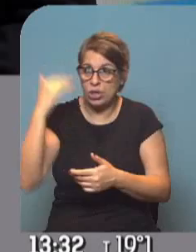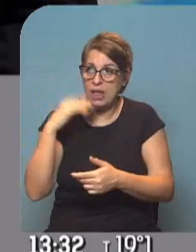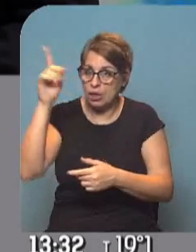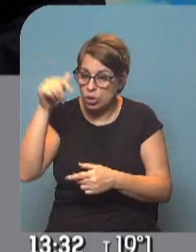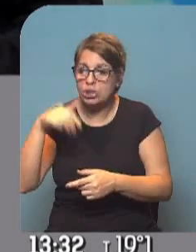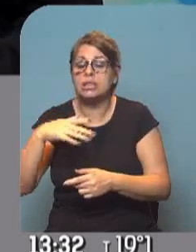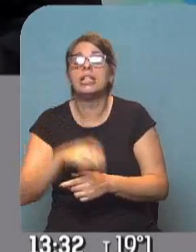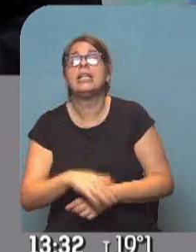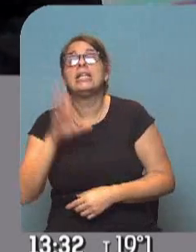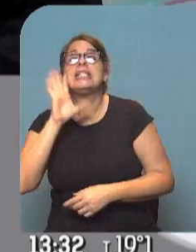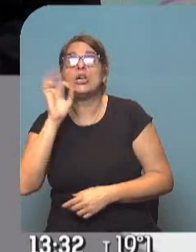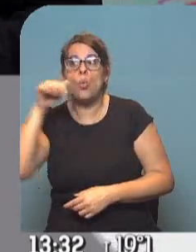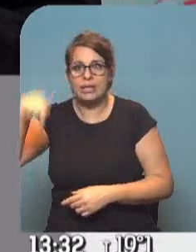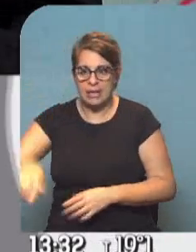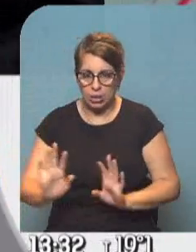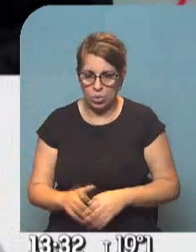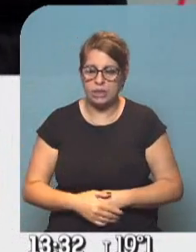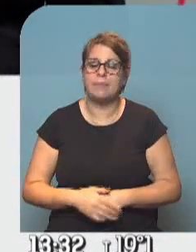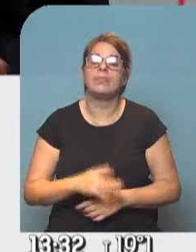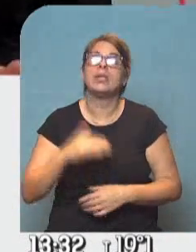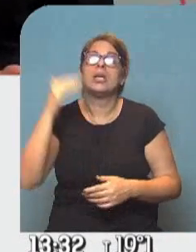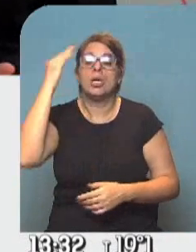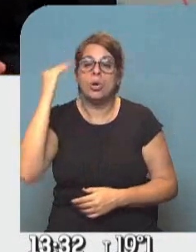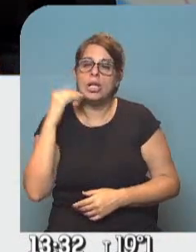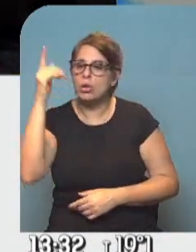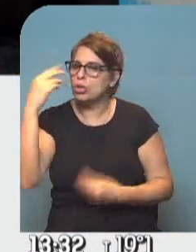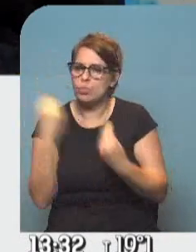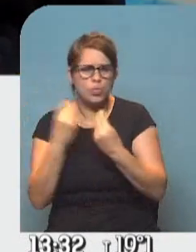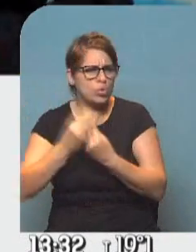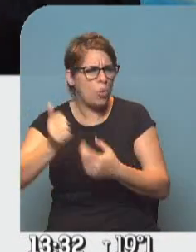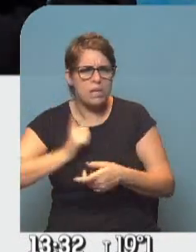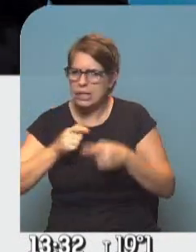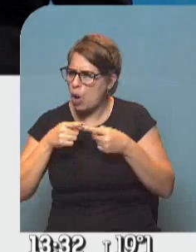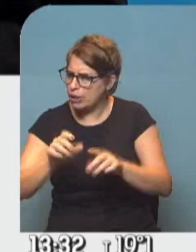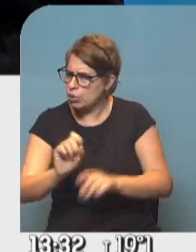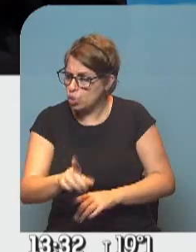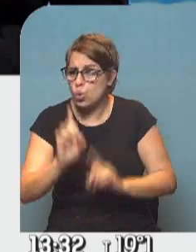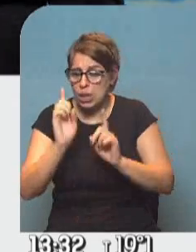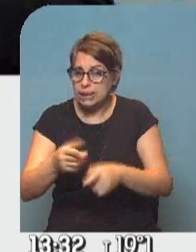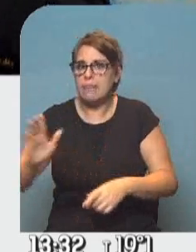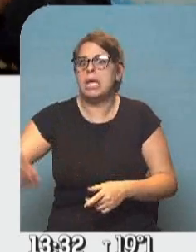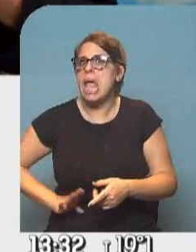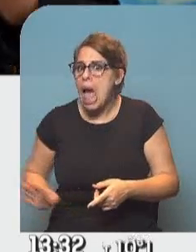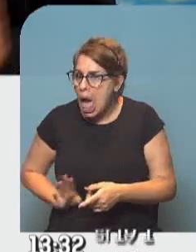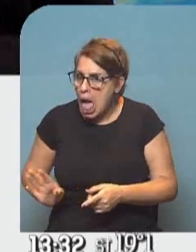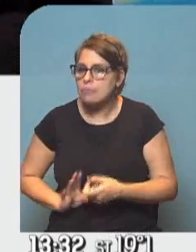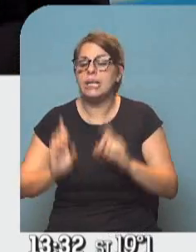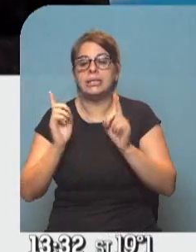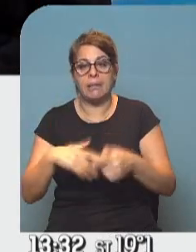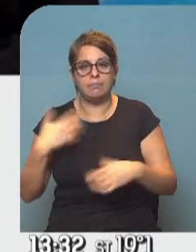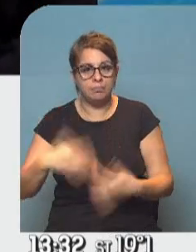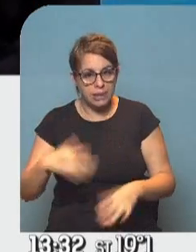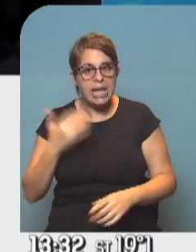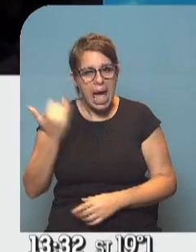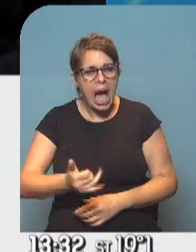de surcoreanos, de 25 millones de norcoreanos muy militarizados, pero en donde también han pasado el hambre y donde la cuestión del hambre